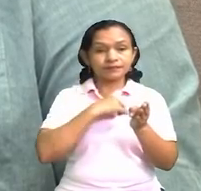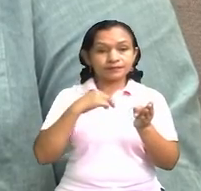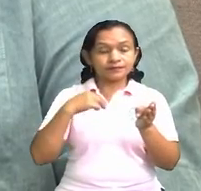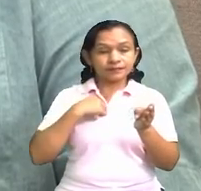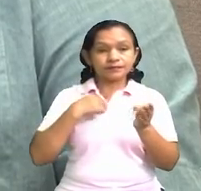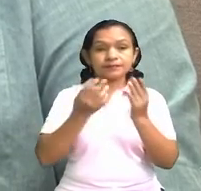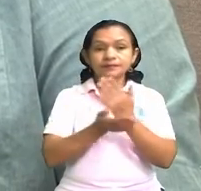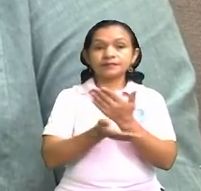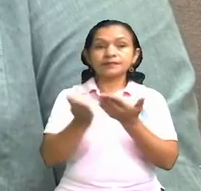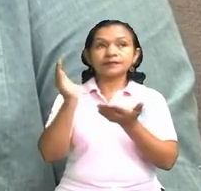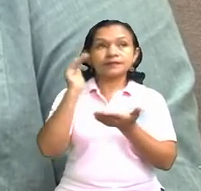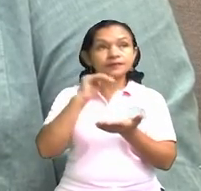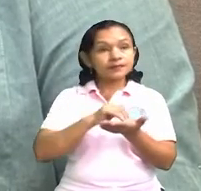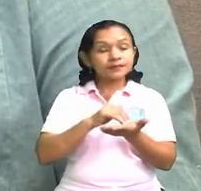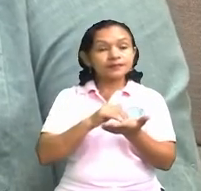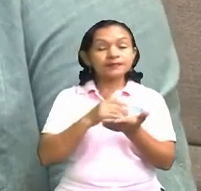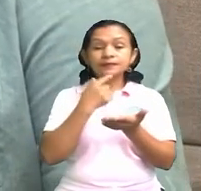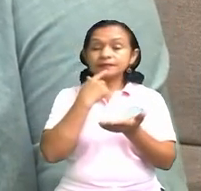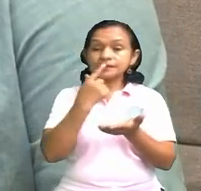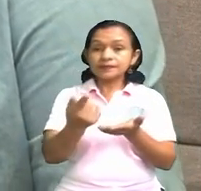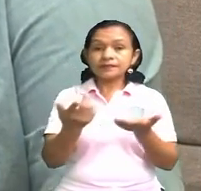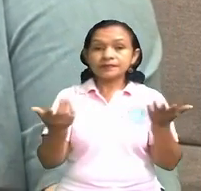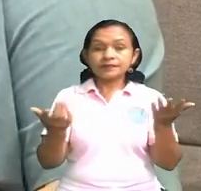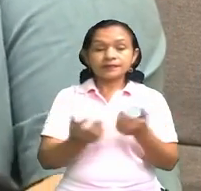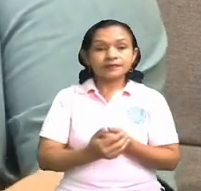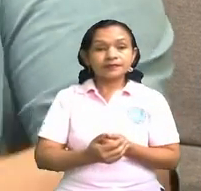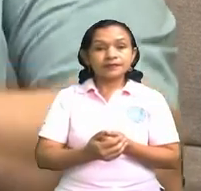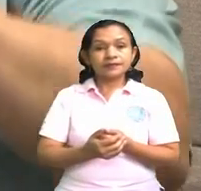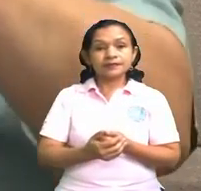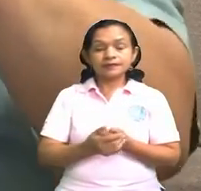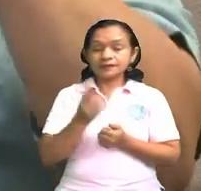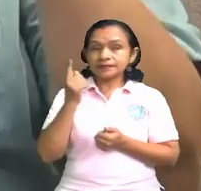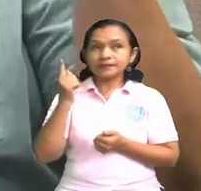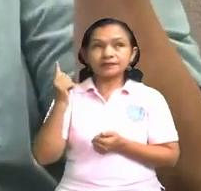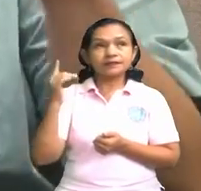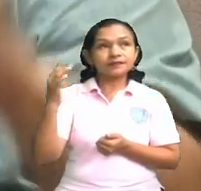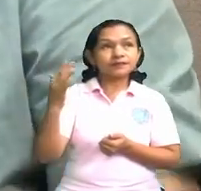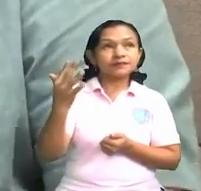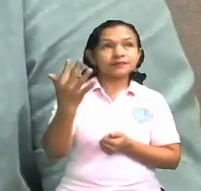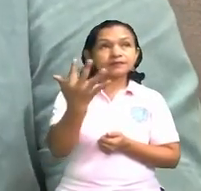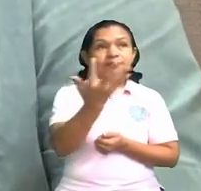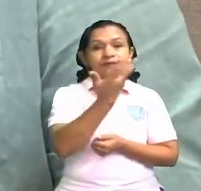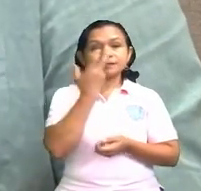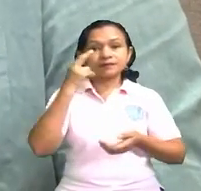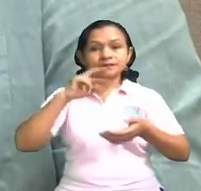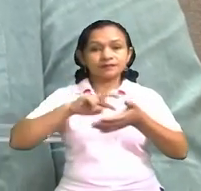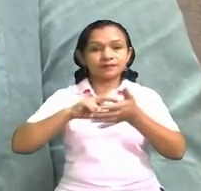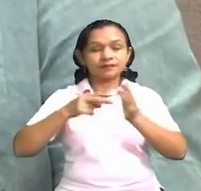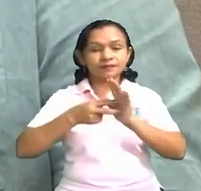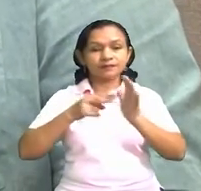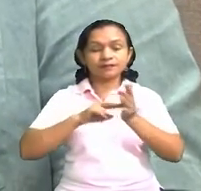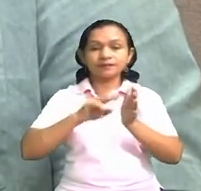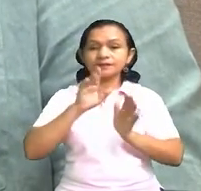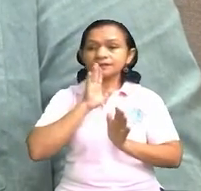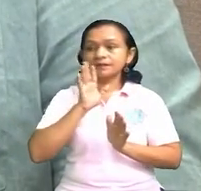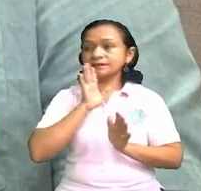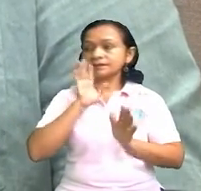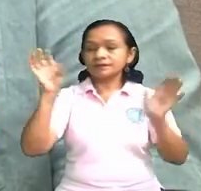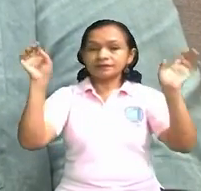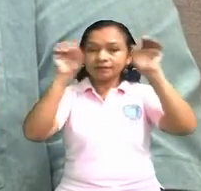que volver a refundar todo lo que era relativo a